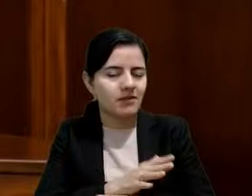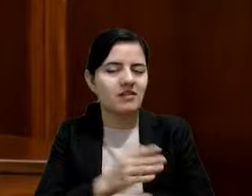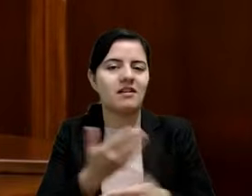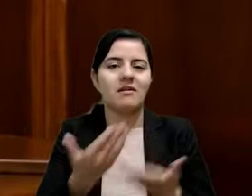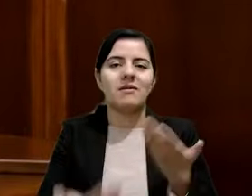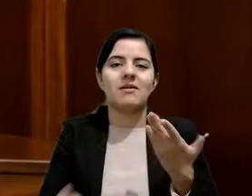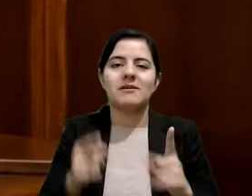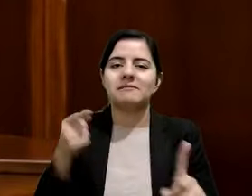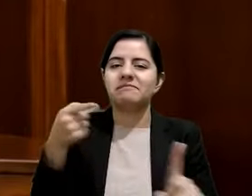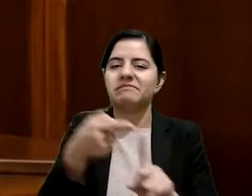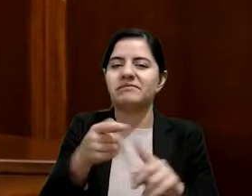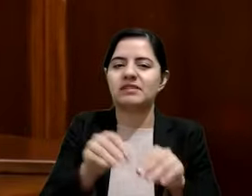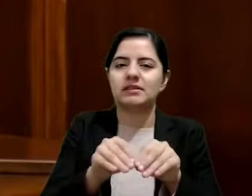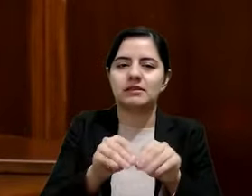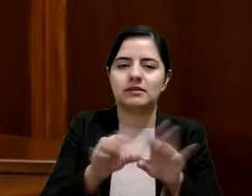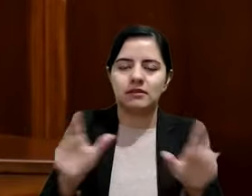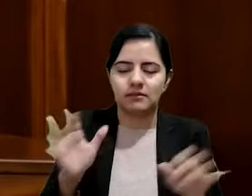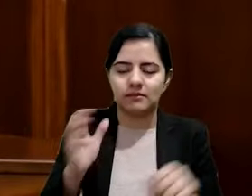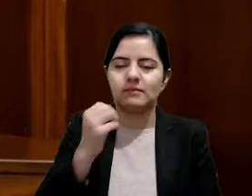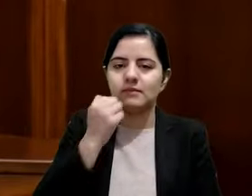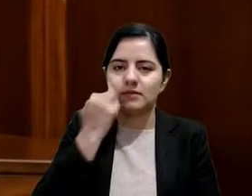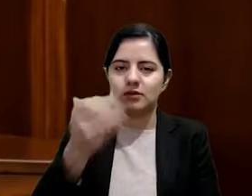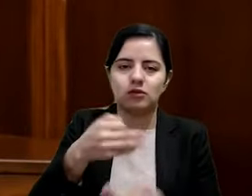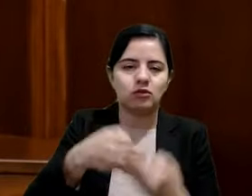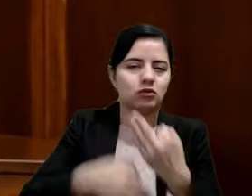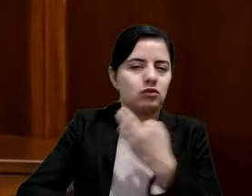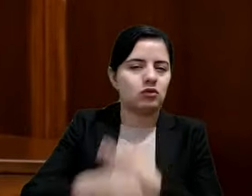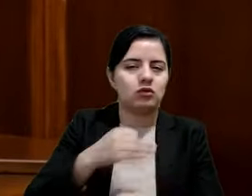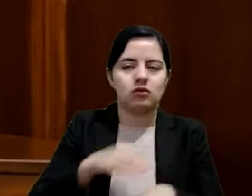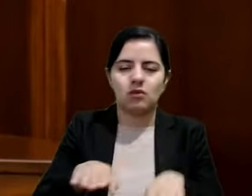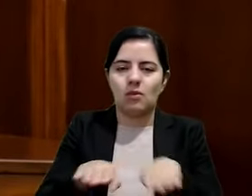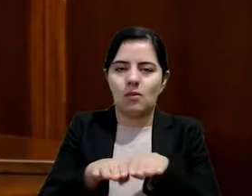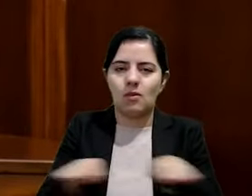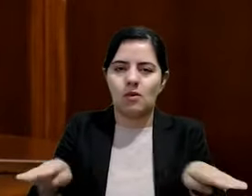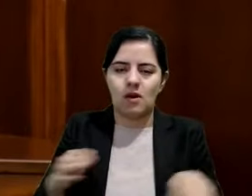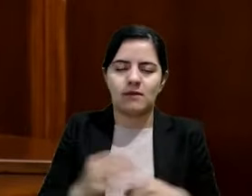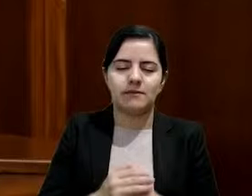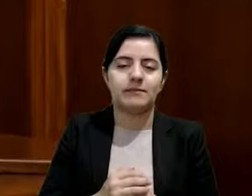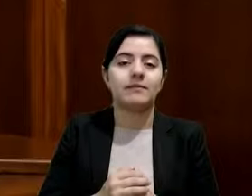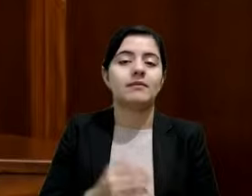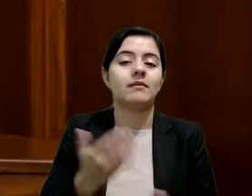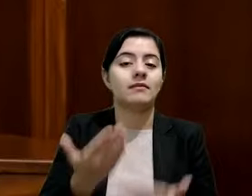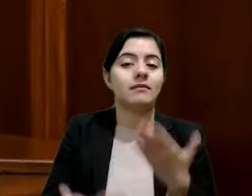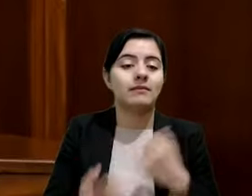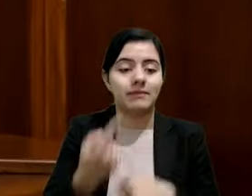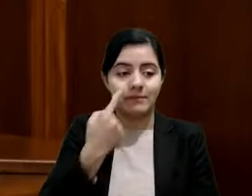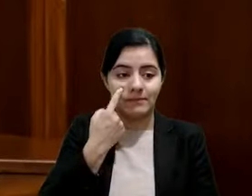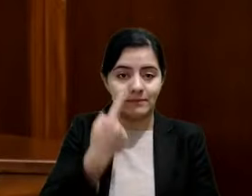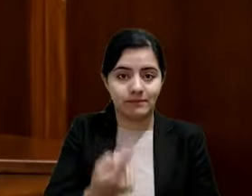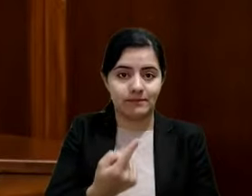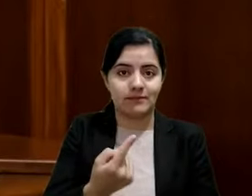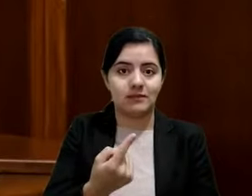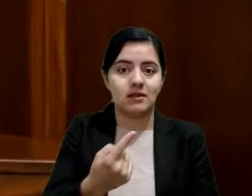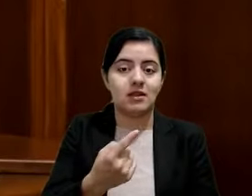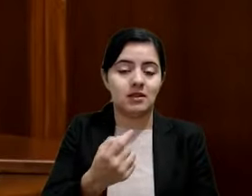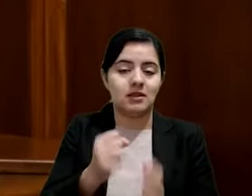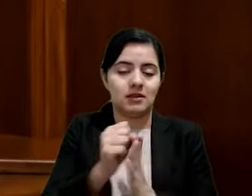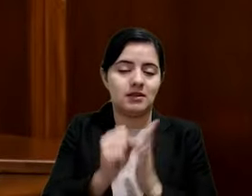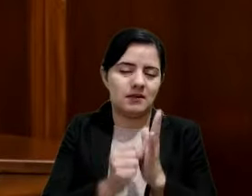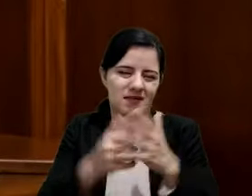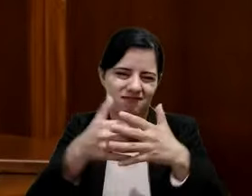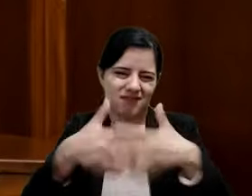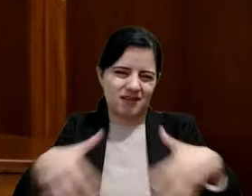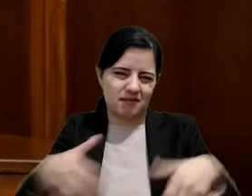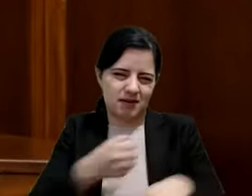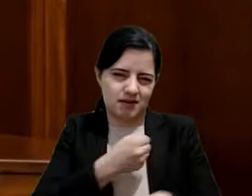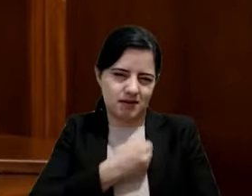compromiso de Justicia social se ve se va construyendo un sistema de salud integral que verdaderamente sirva a la gente Pues el